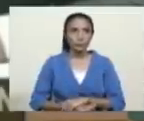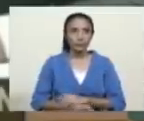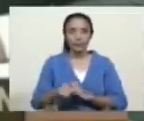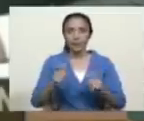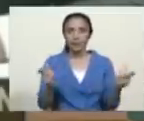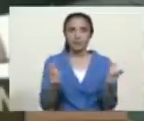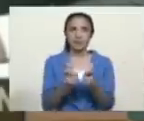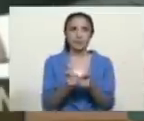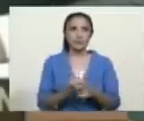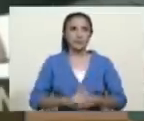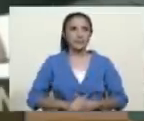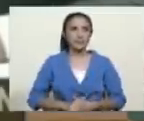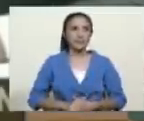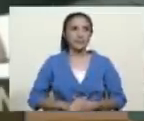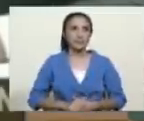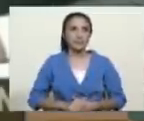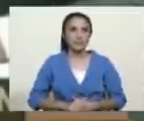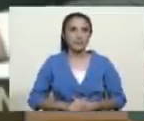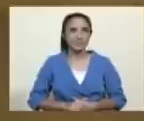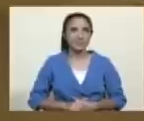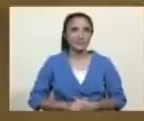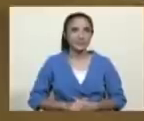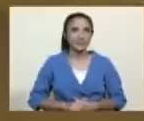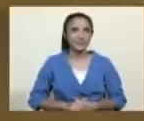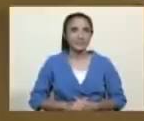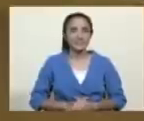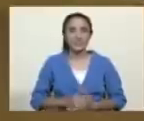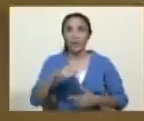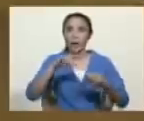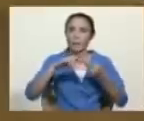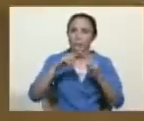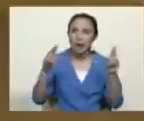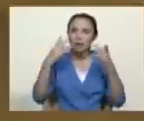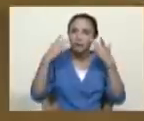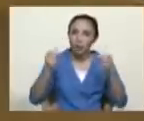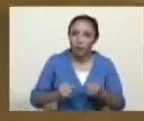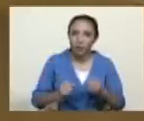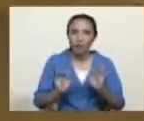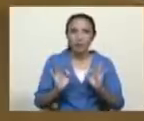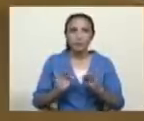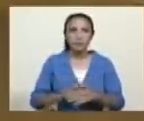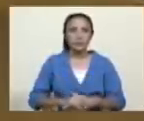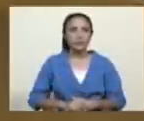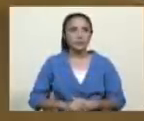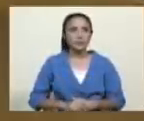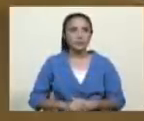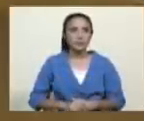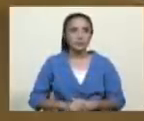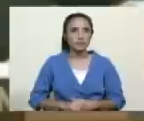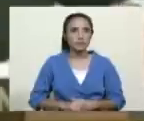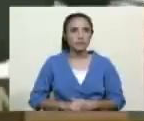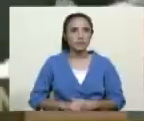de hoy debería haber sido amenazas a la paz y la seguridad internacional.